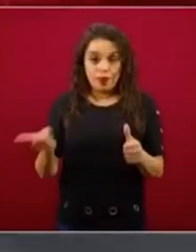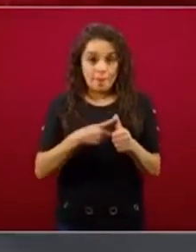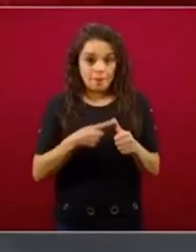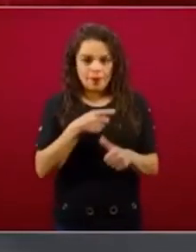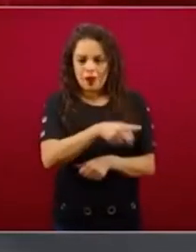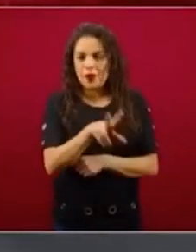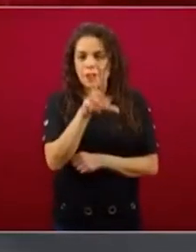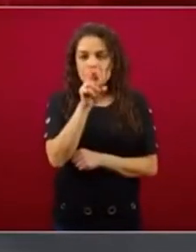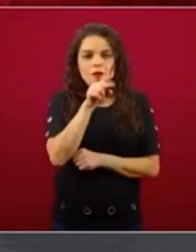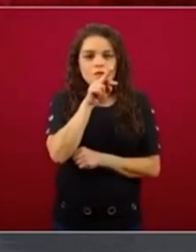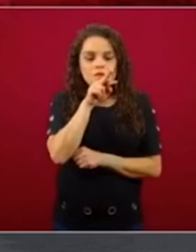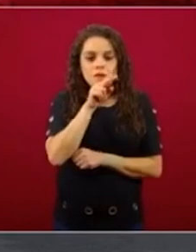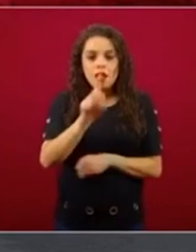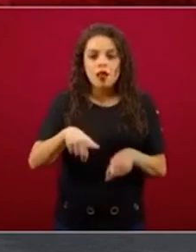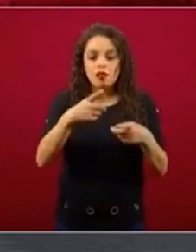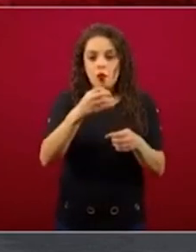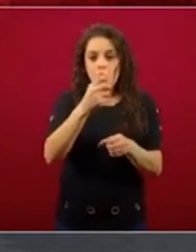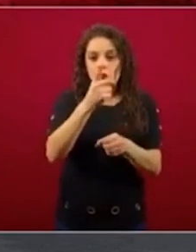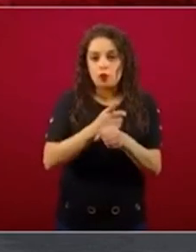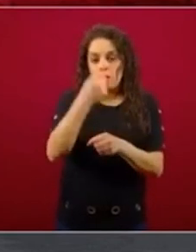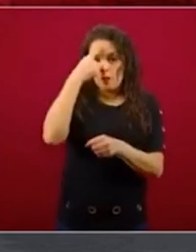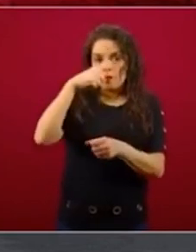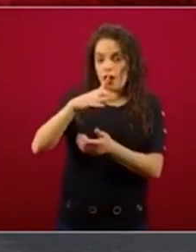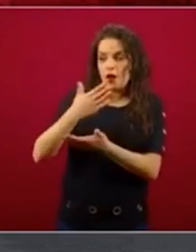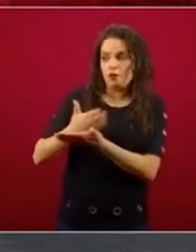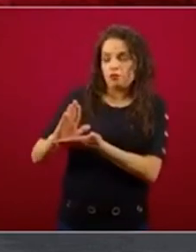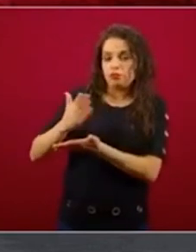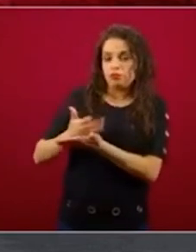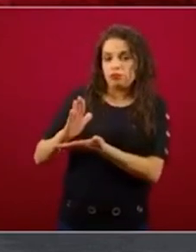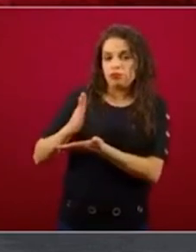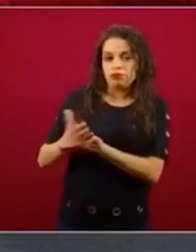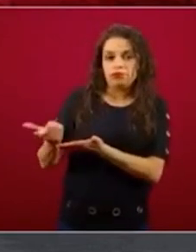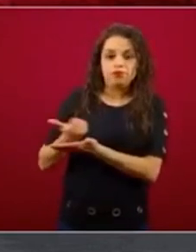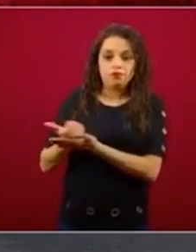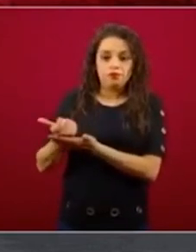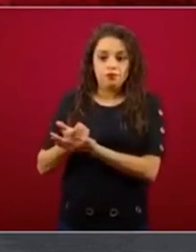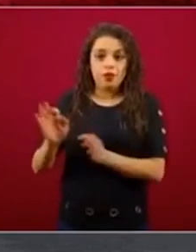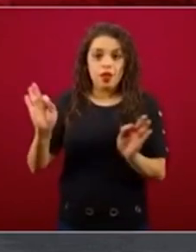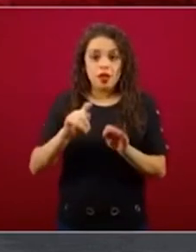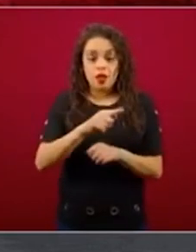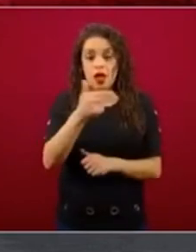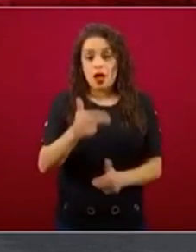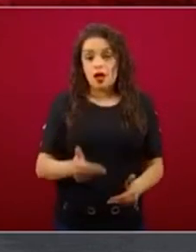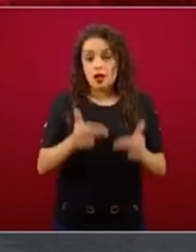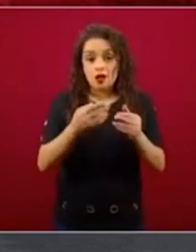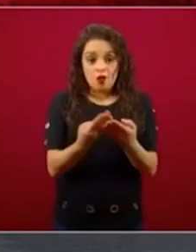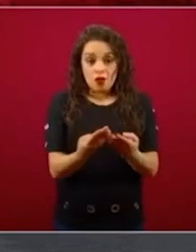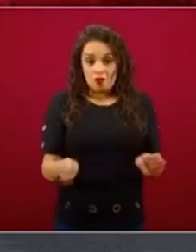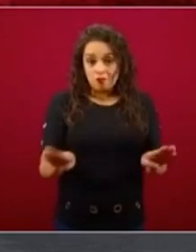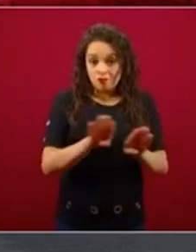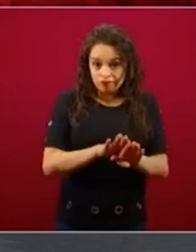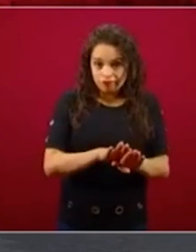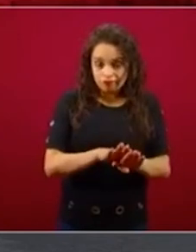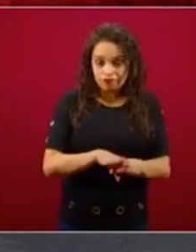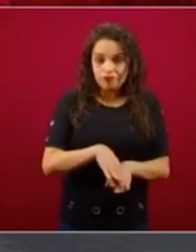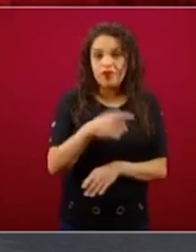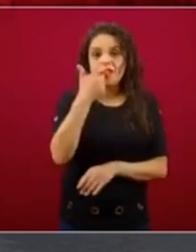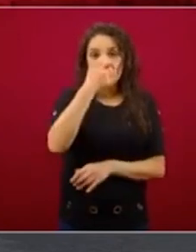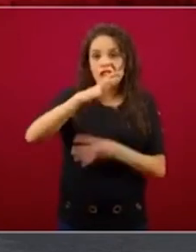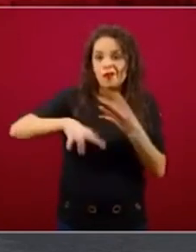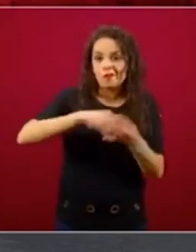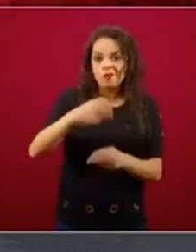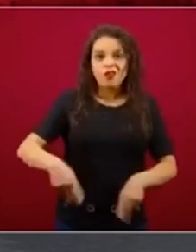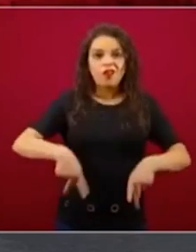dando un diferimiento de pagos de sus abonos si por algo el negocio cerró el negocio que bajaron sus ventas